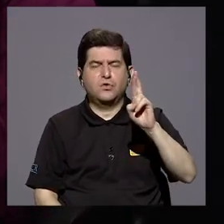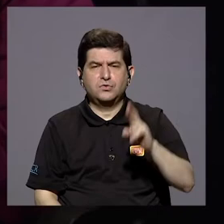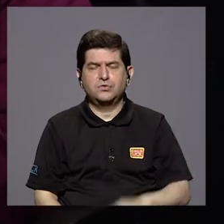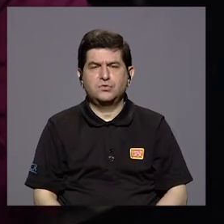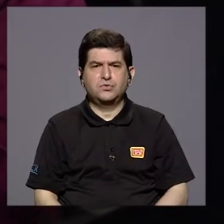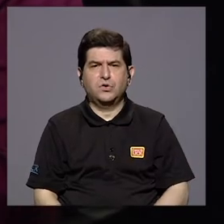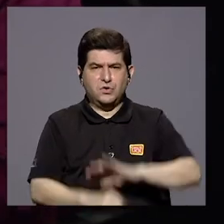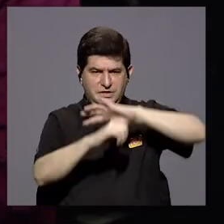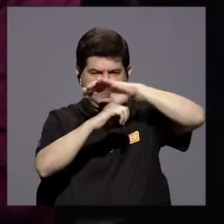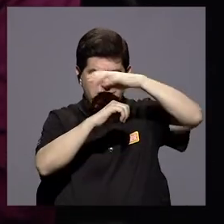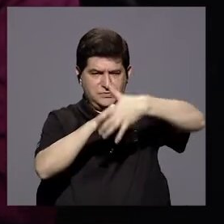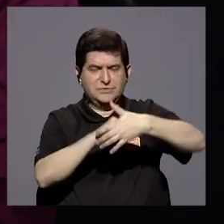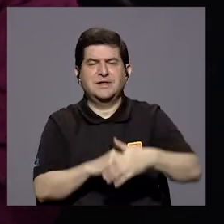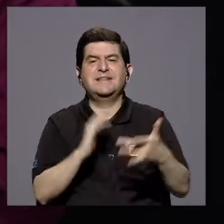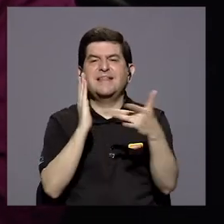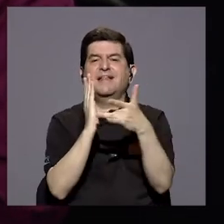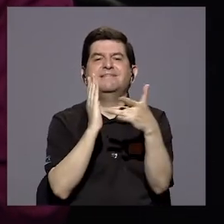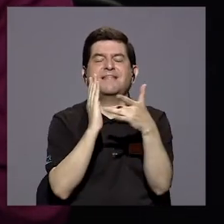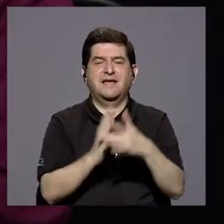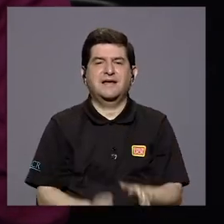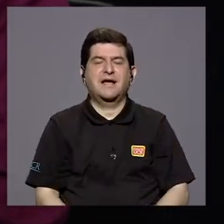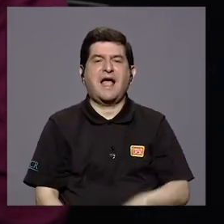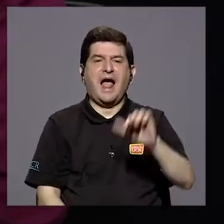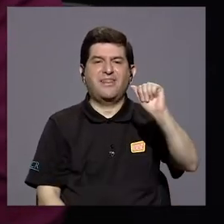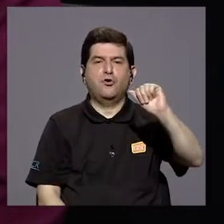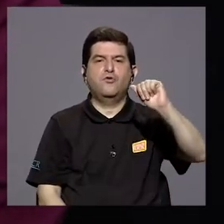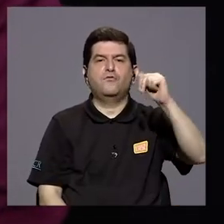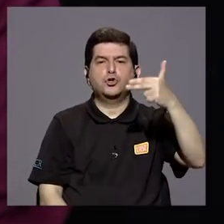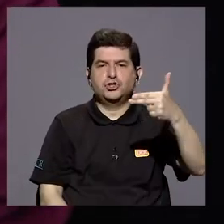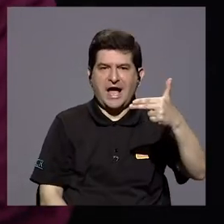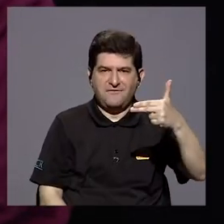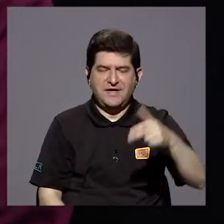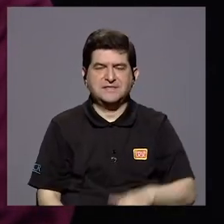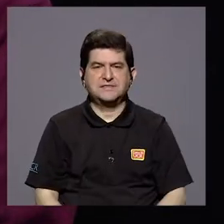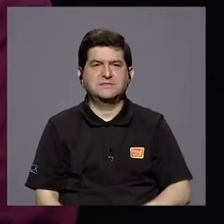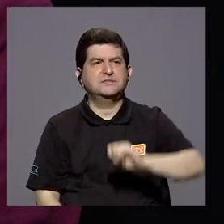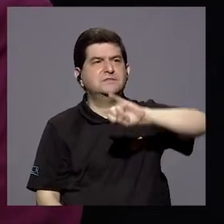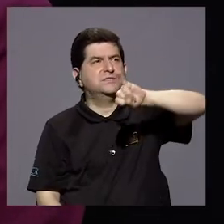del tecnológico, Adolfo Chávez y Johan,